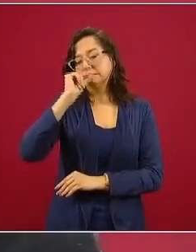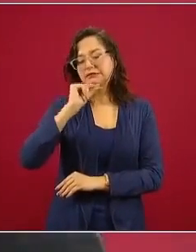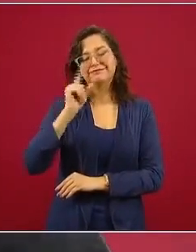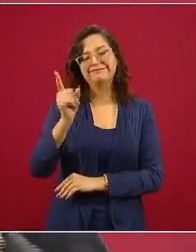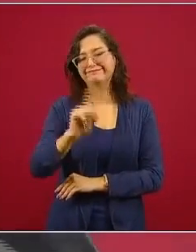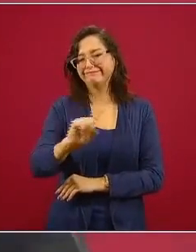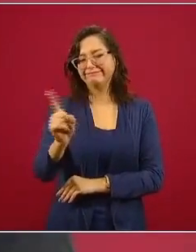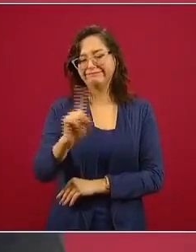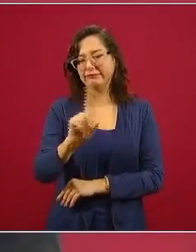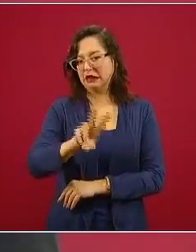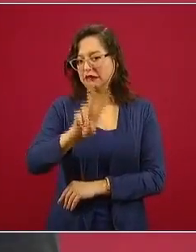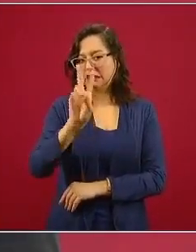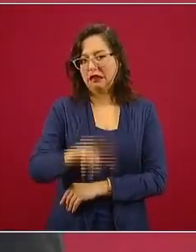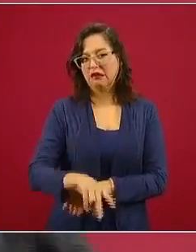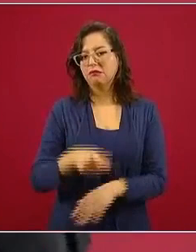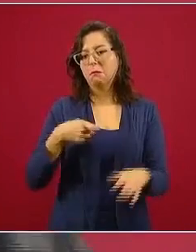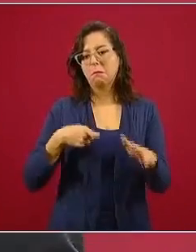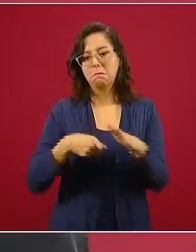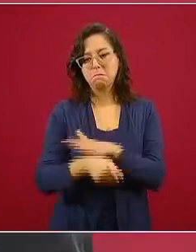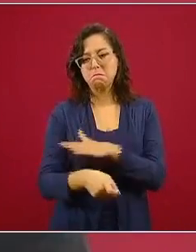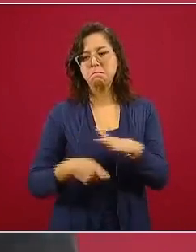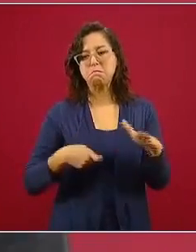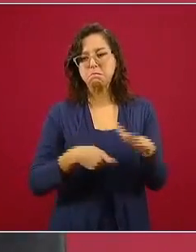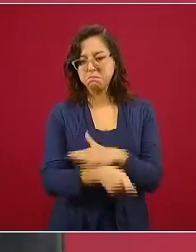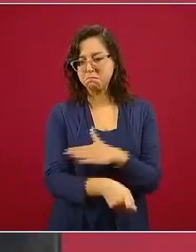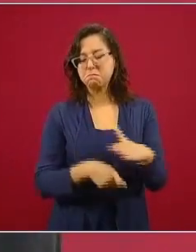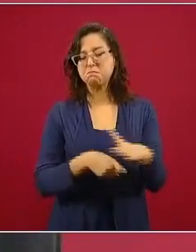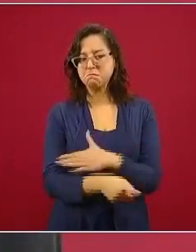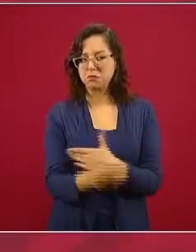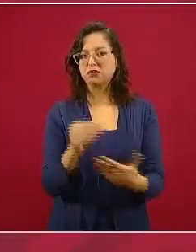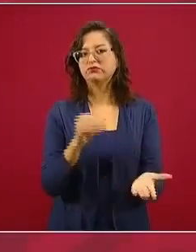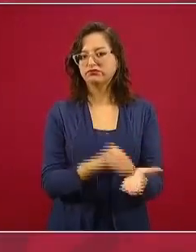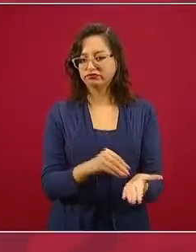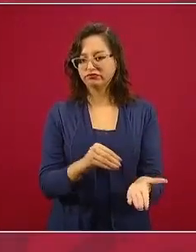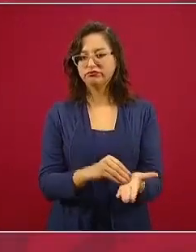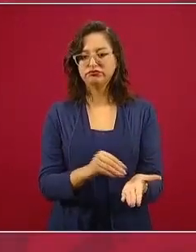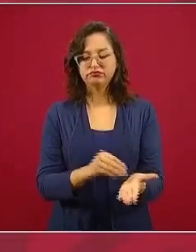es la corrupción lo que prevalece.